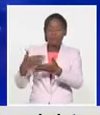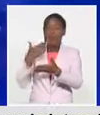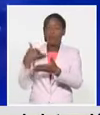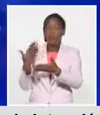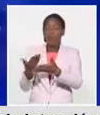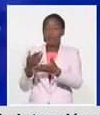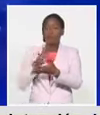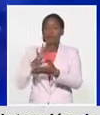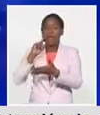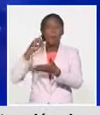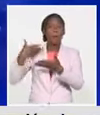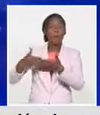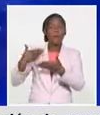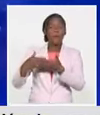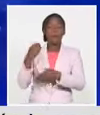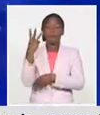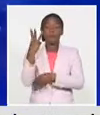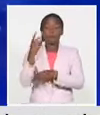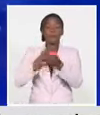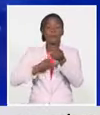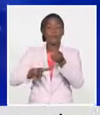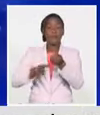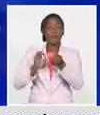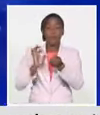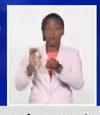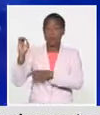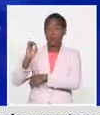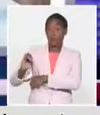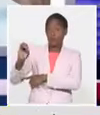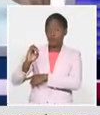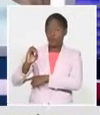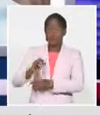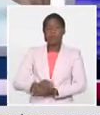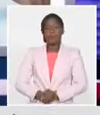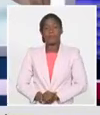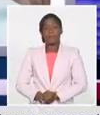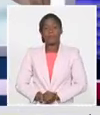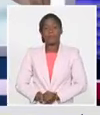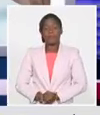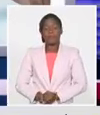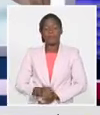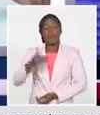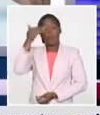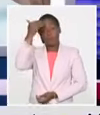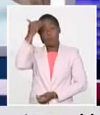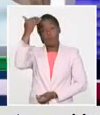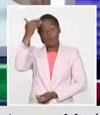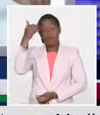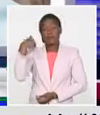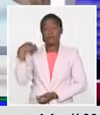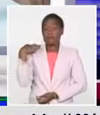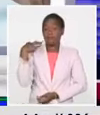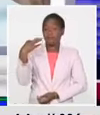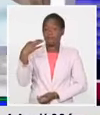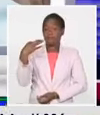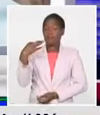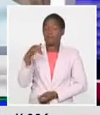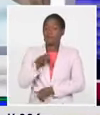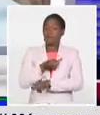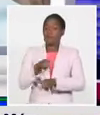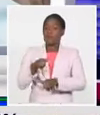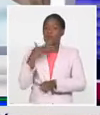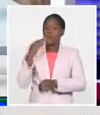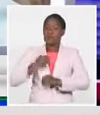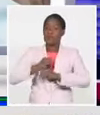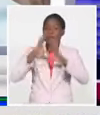del oriente del país. Sí, ante todo, muchas gracias por la invitación y buenos días a toda la teleaudiencia, que es